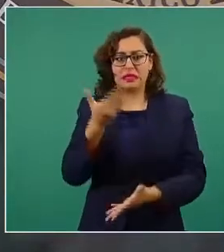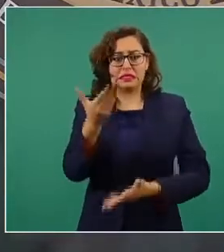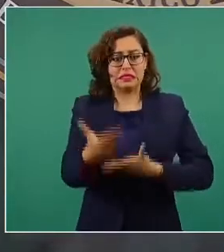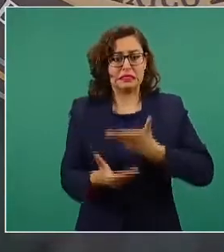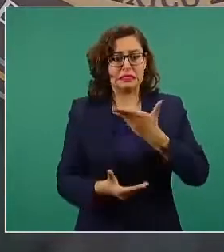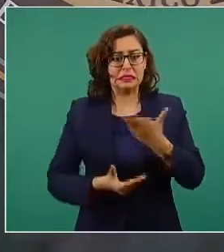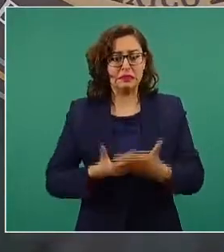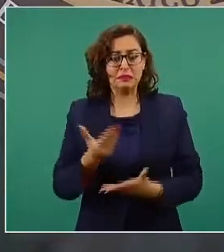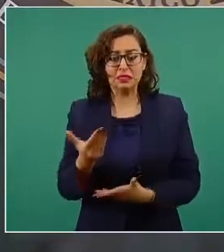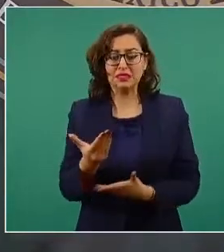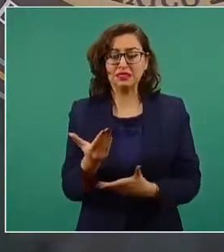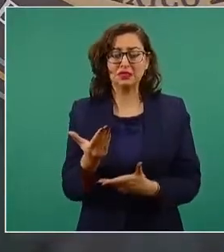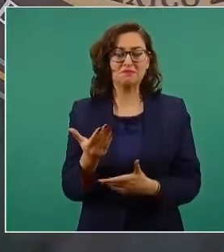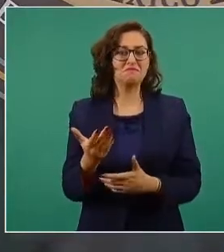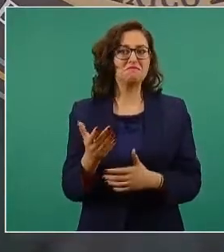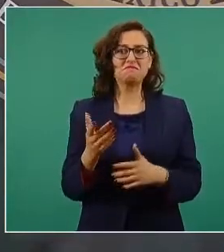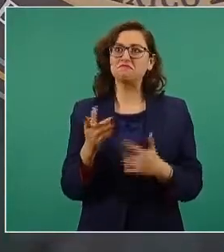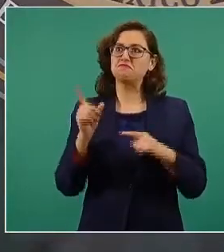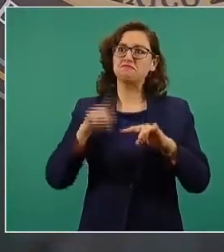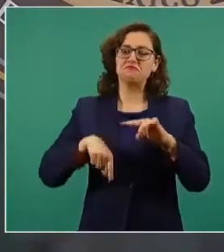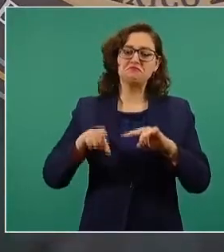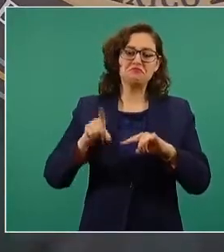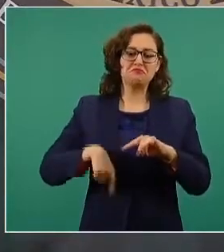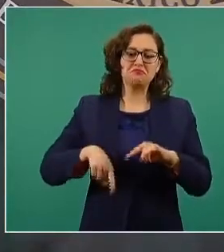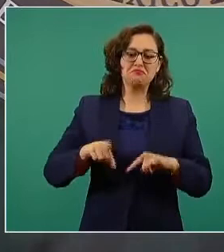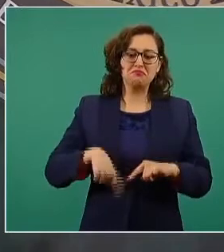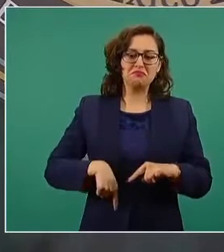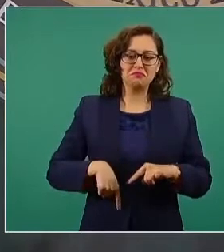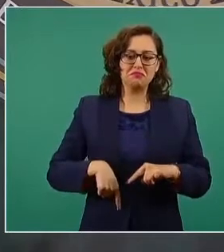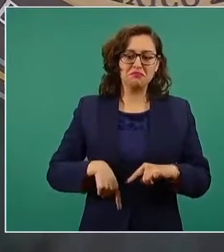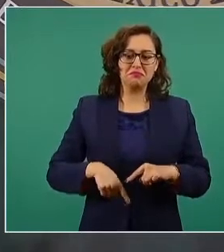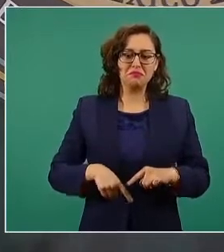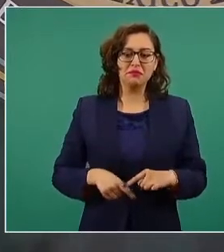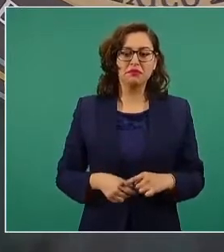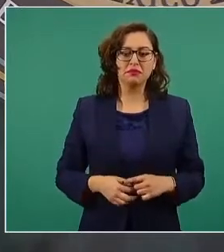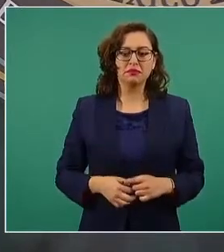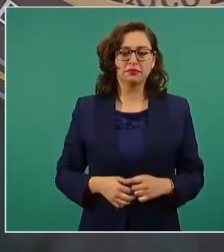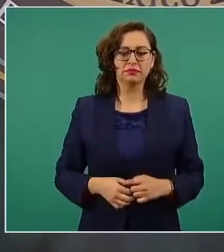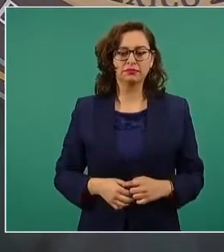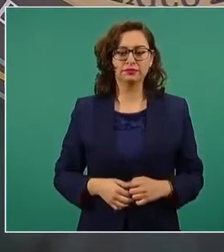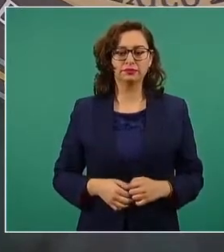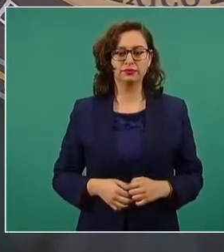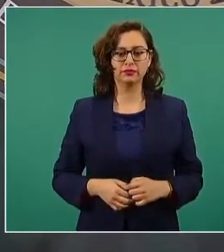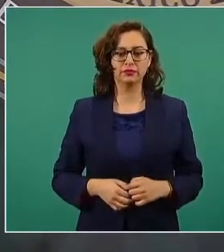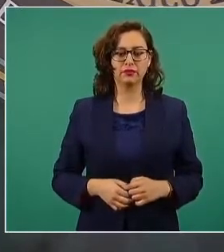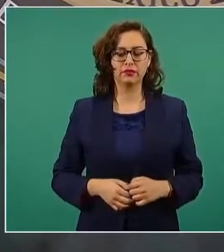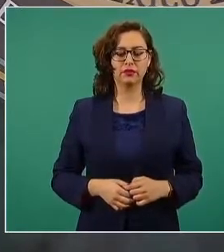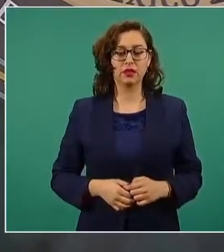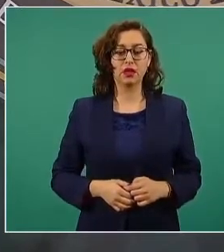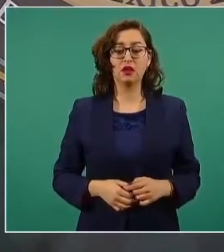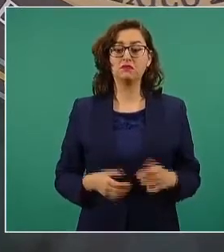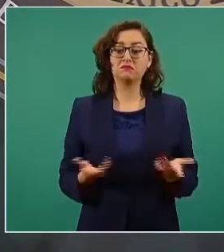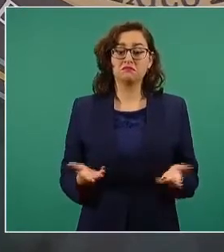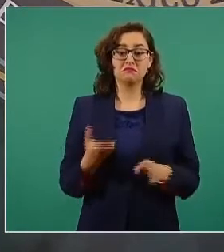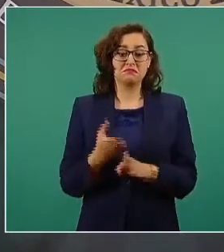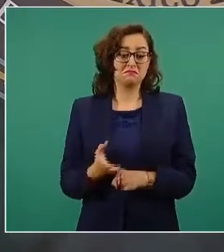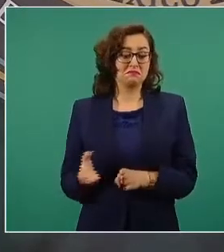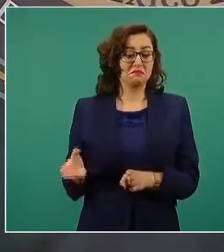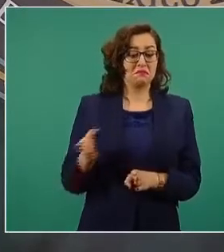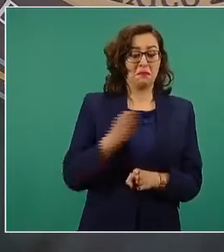servicios básicos. Durante las dos últimas décadas del siglo